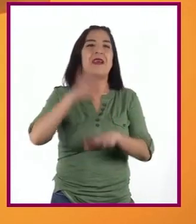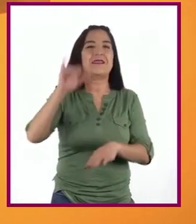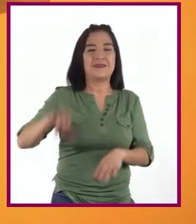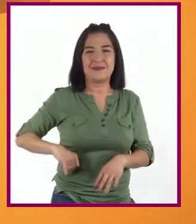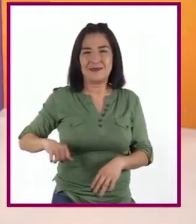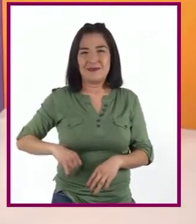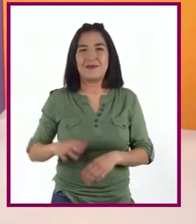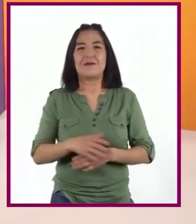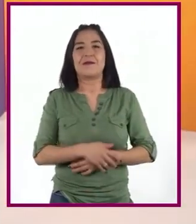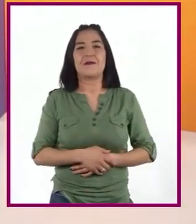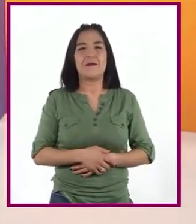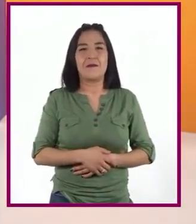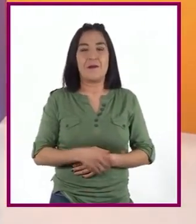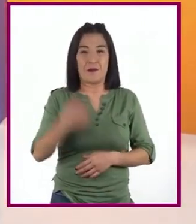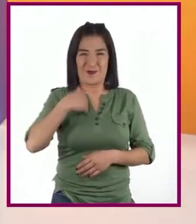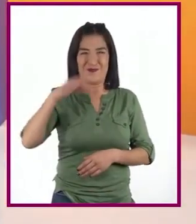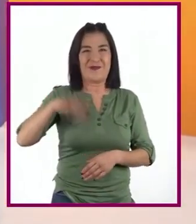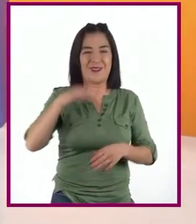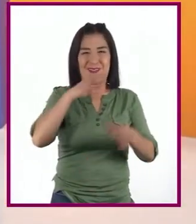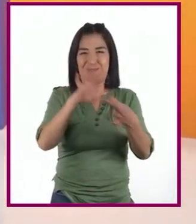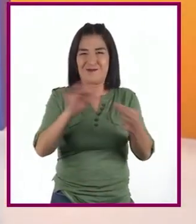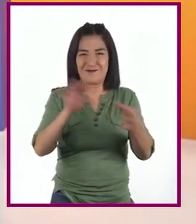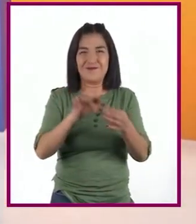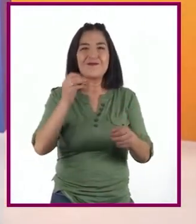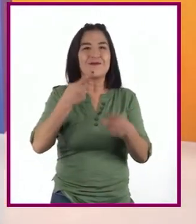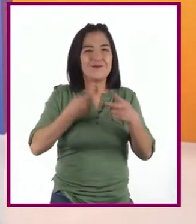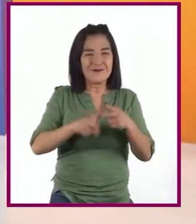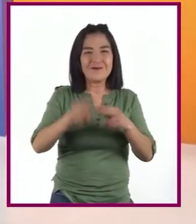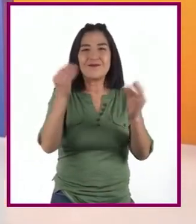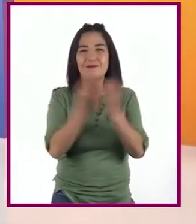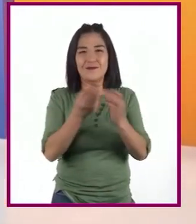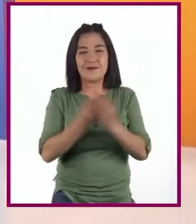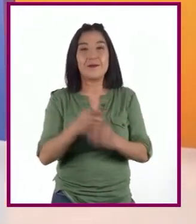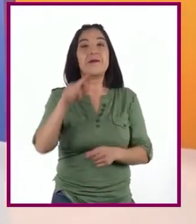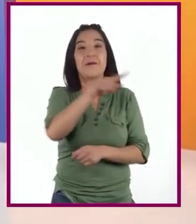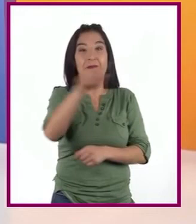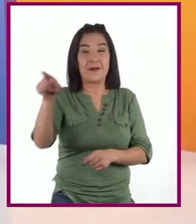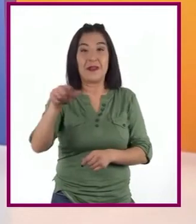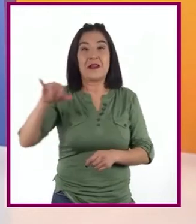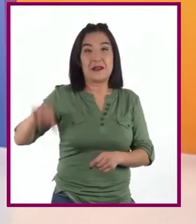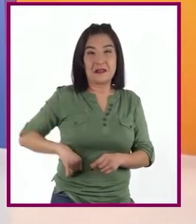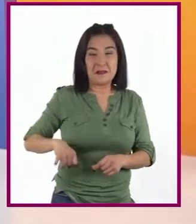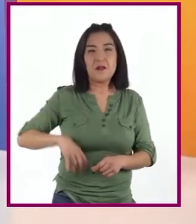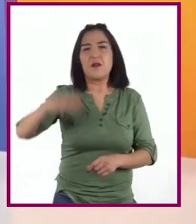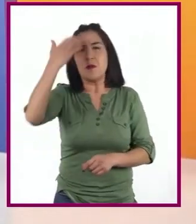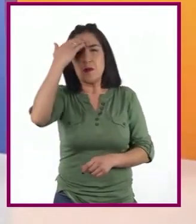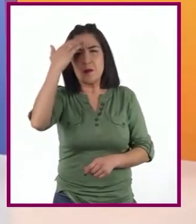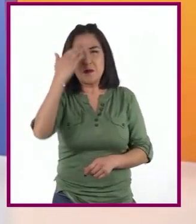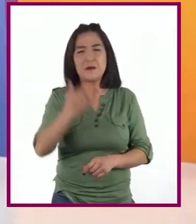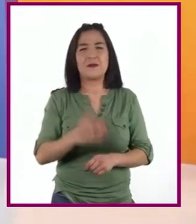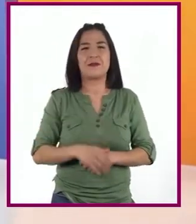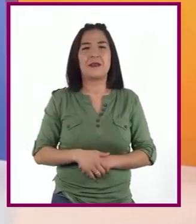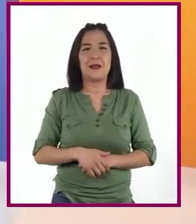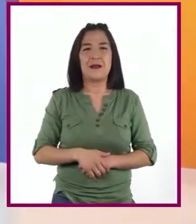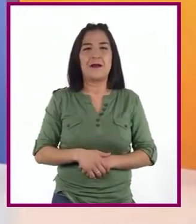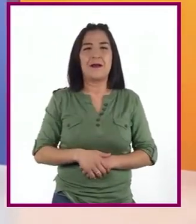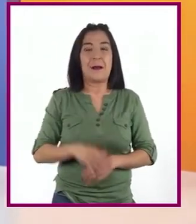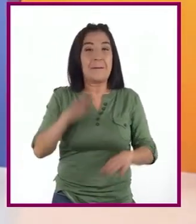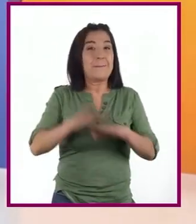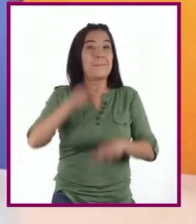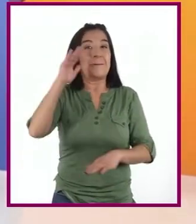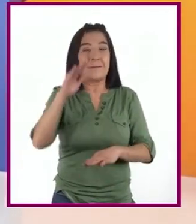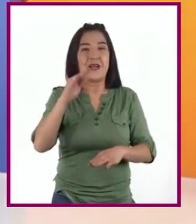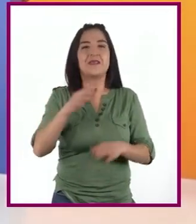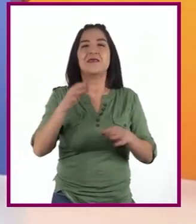interesantes. Como les decía al principio de la sesión, si a ustedes les interesa conocer con